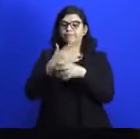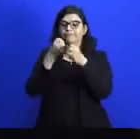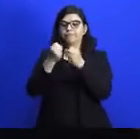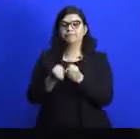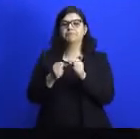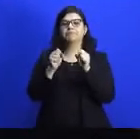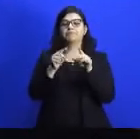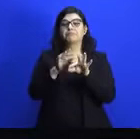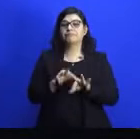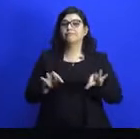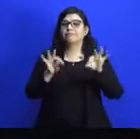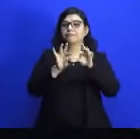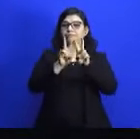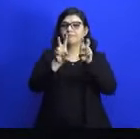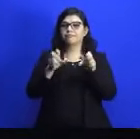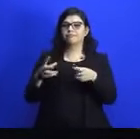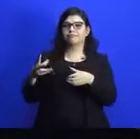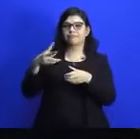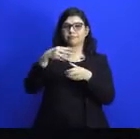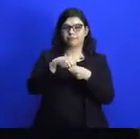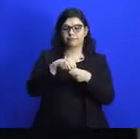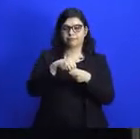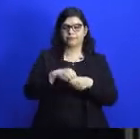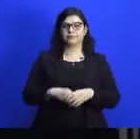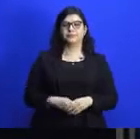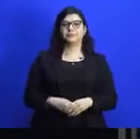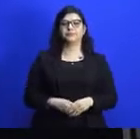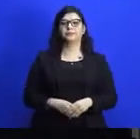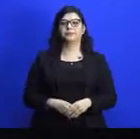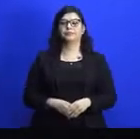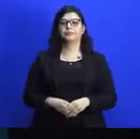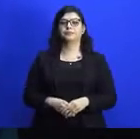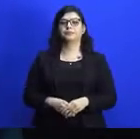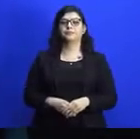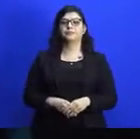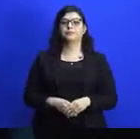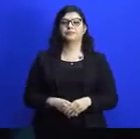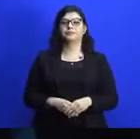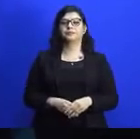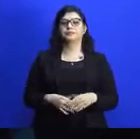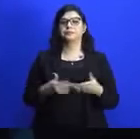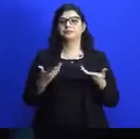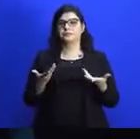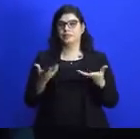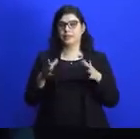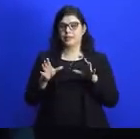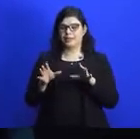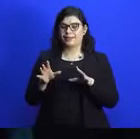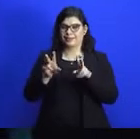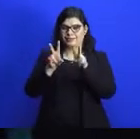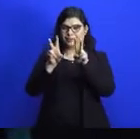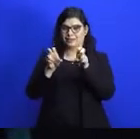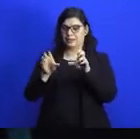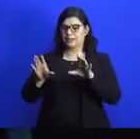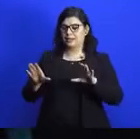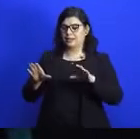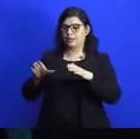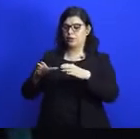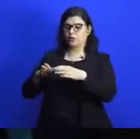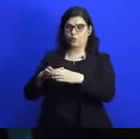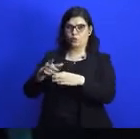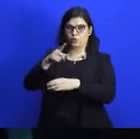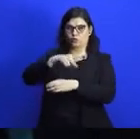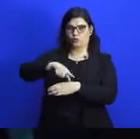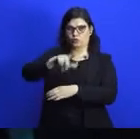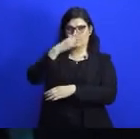incluyentes. En relación con la comunidad, nuestra cercanía, como sabemos, con los más de 5 millones